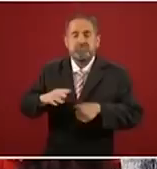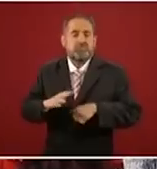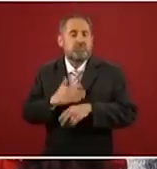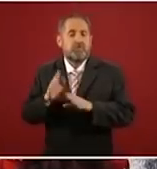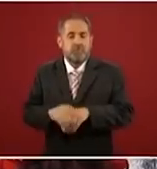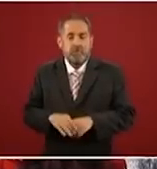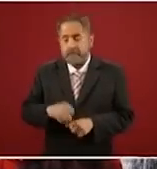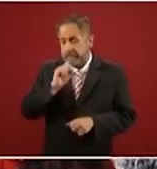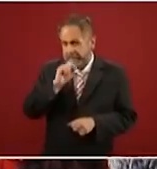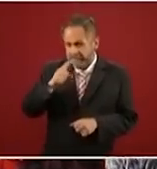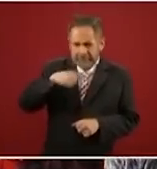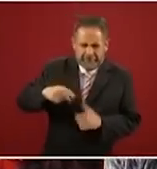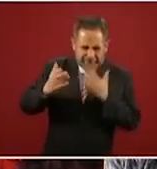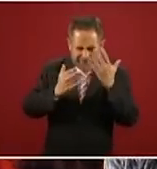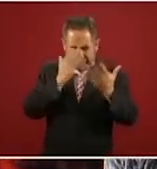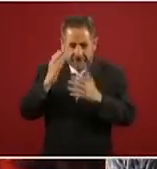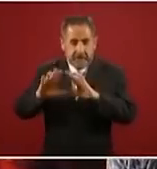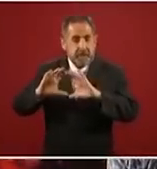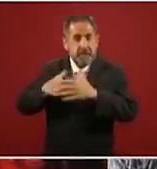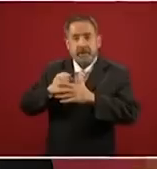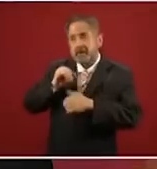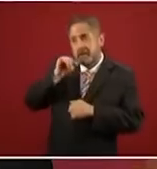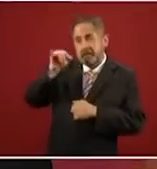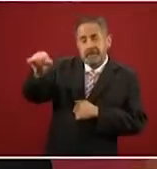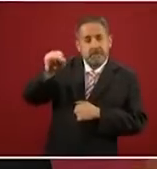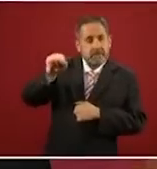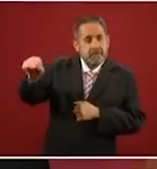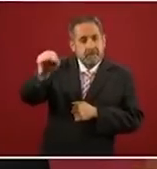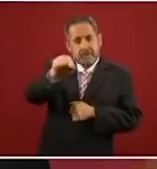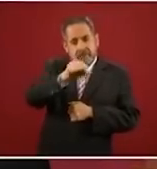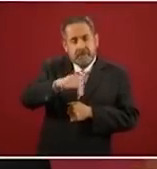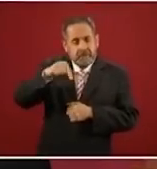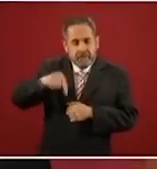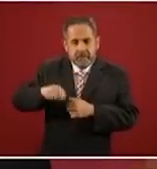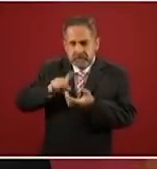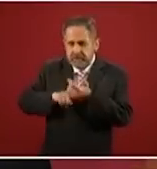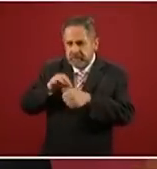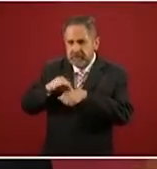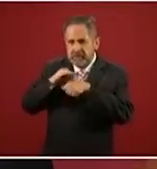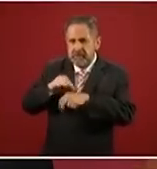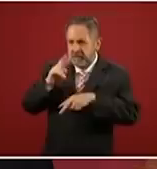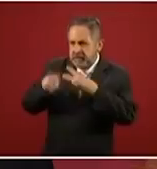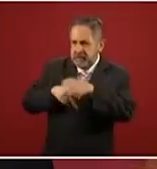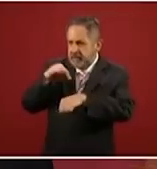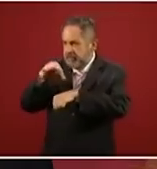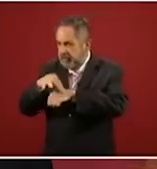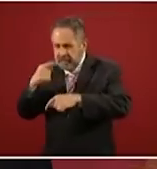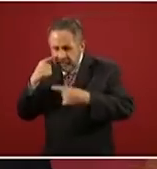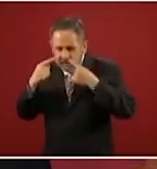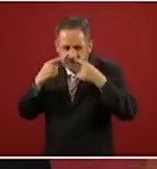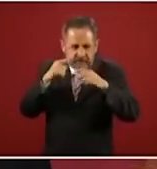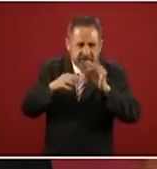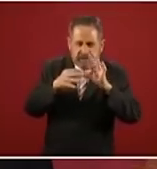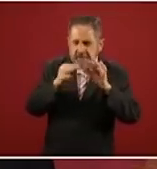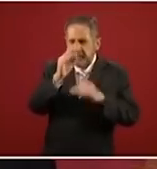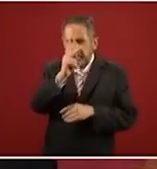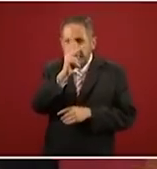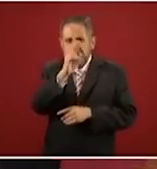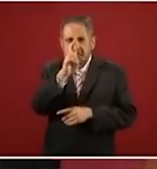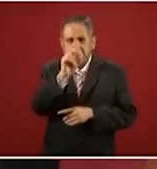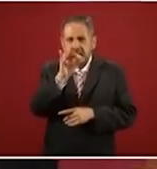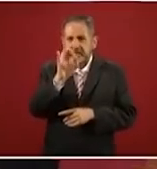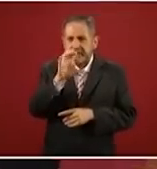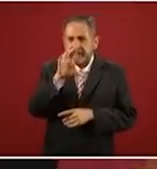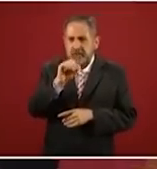también nosotros estudios en las comunidades más alejadas de manera presencial la profeco con quienes reciben